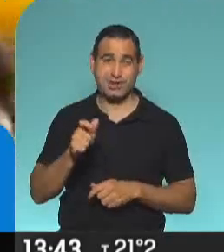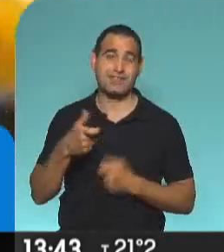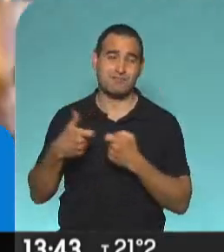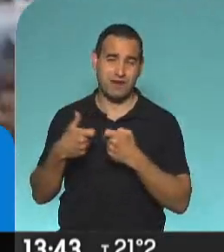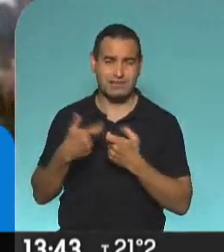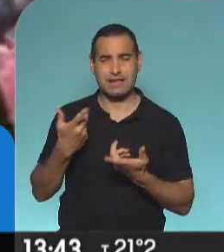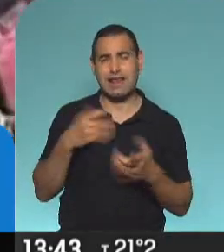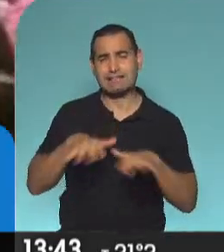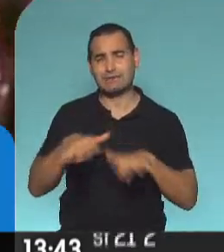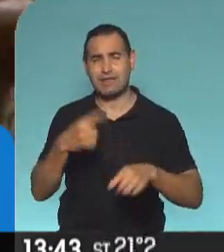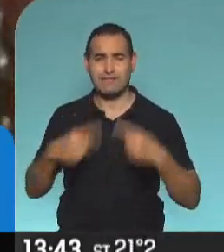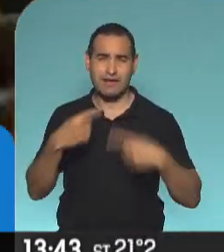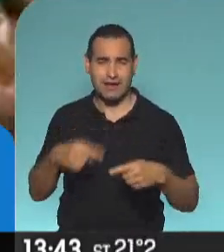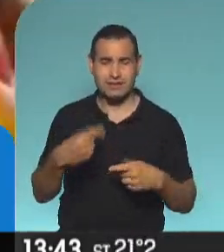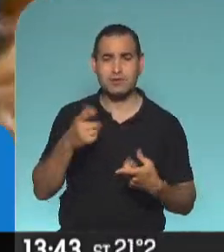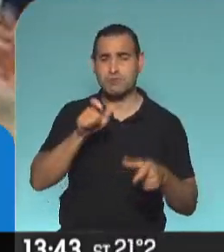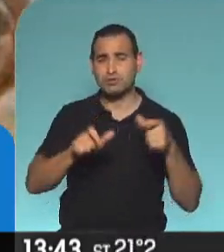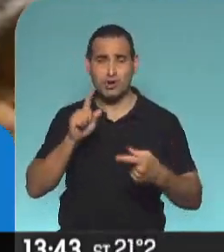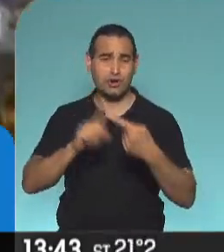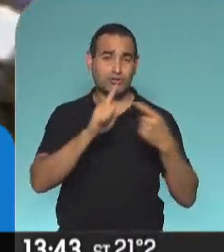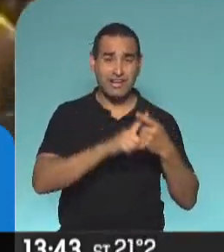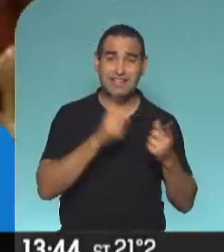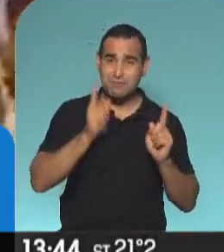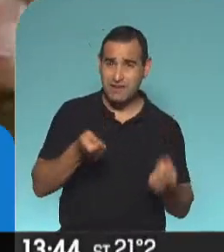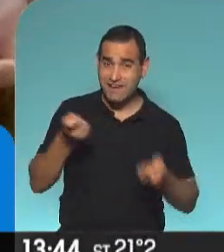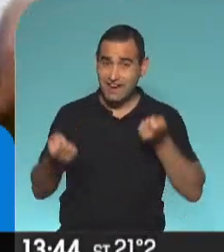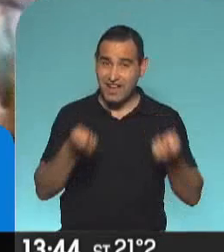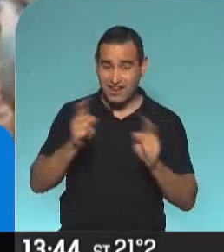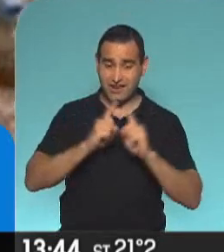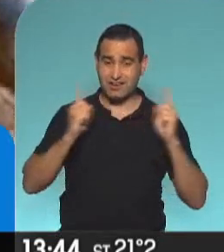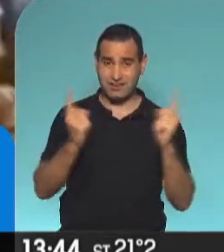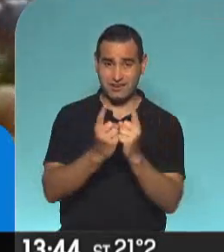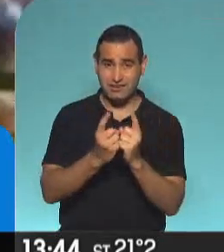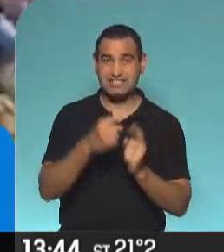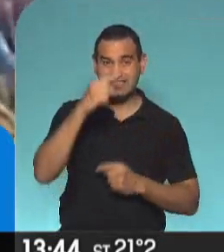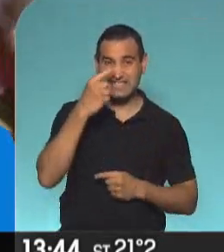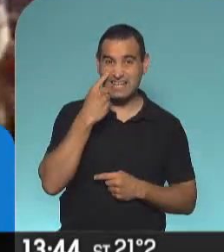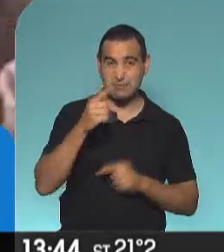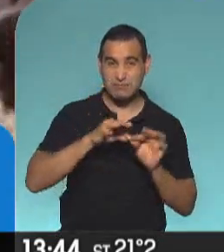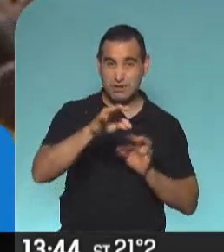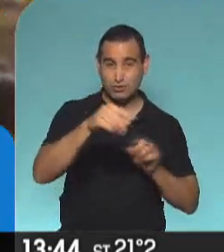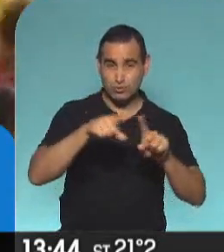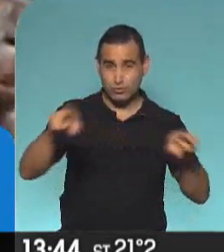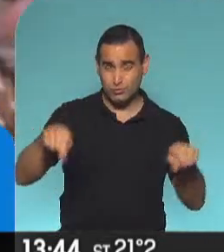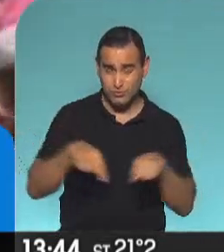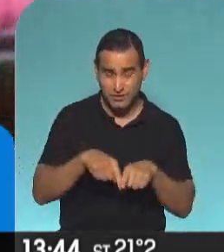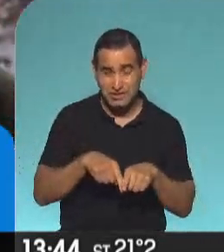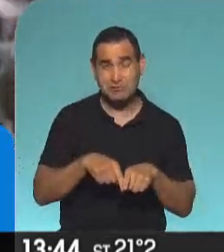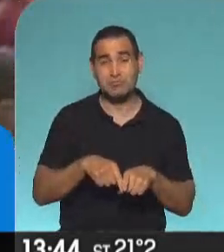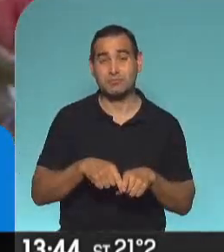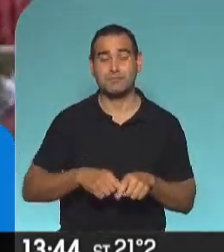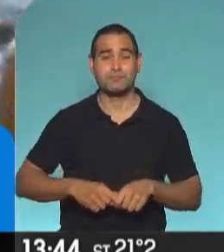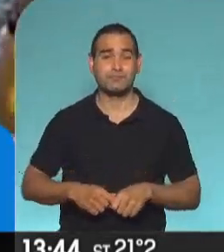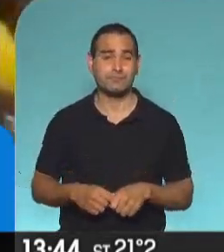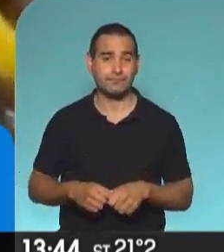distintas actividades, interactuó con clientes, obvio, y hasta bailó en un local de unos 7.000 metros cuadrados porque, bueno, al igual